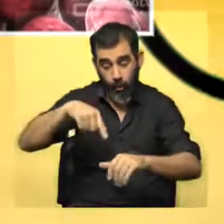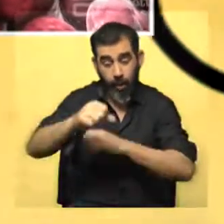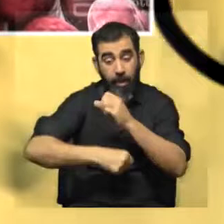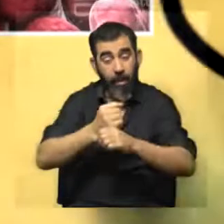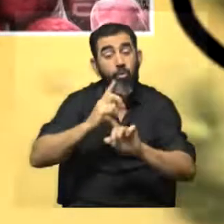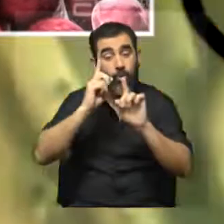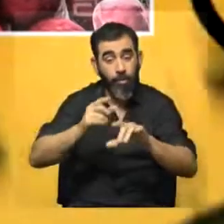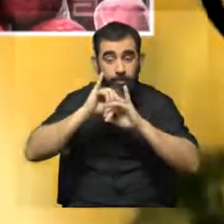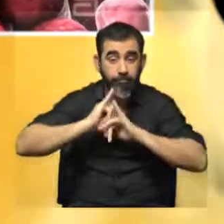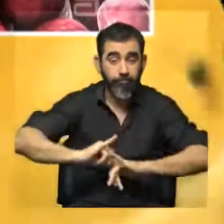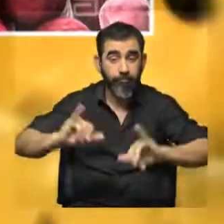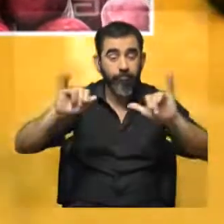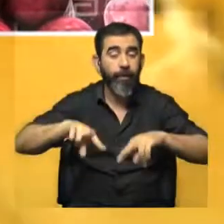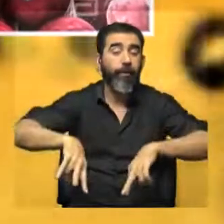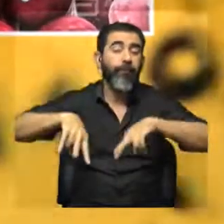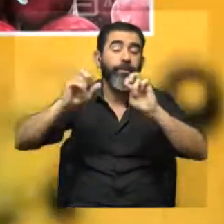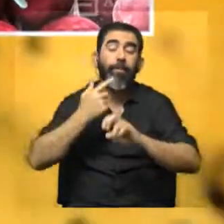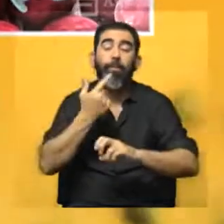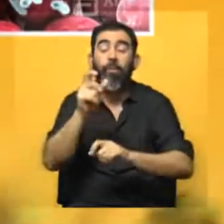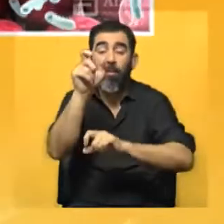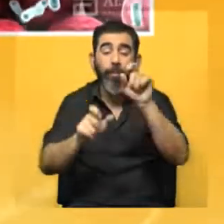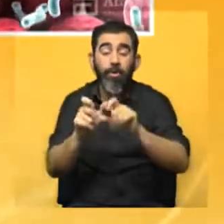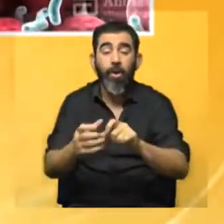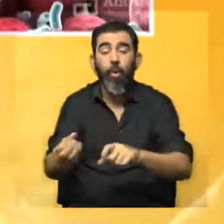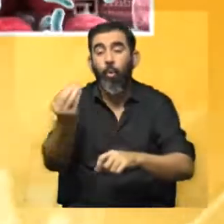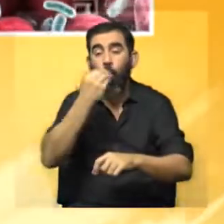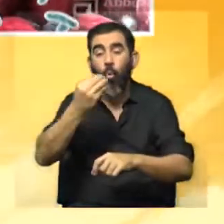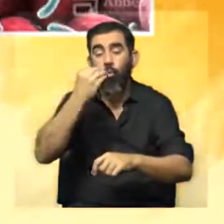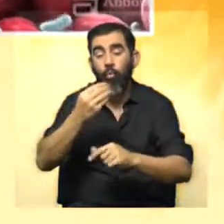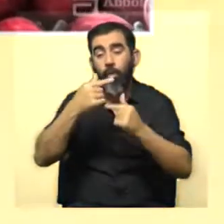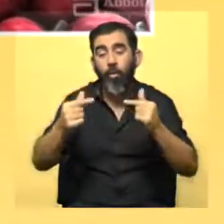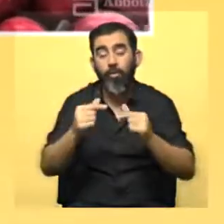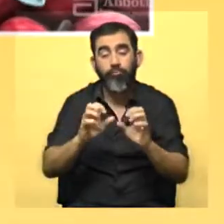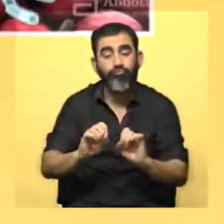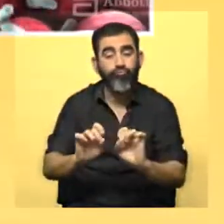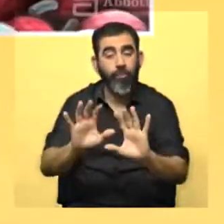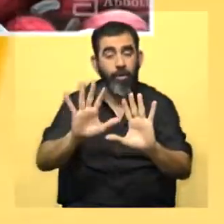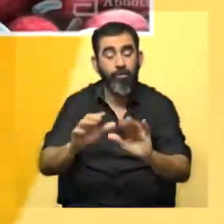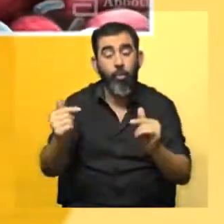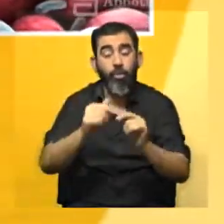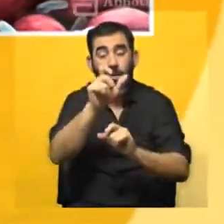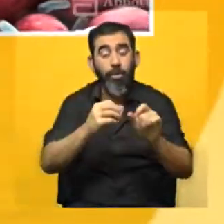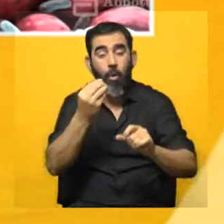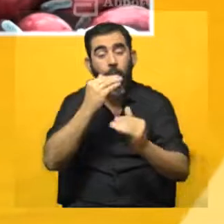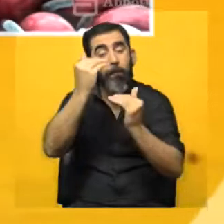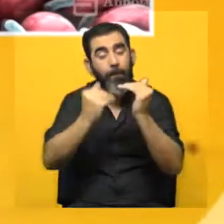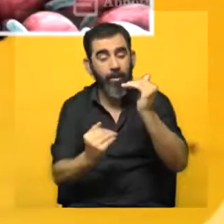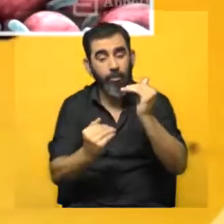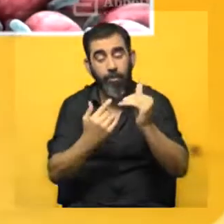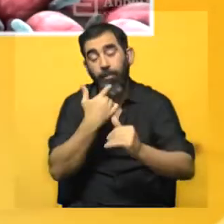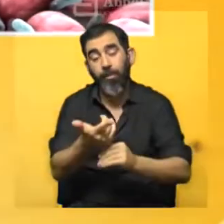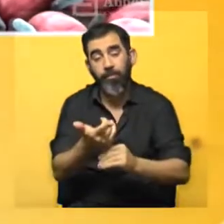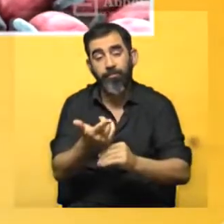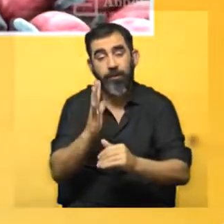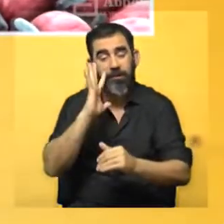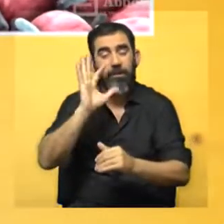al estudiar, por ejemplo, las personas que consumen más alimentos fermentados versus personas que consumen menos, lo que se ve